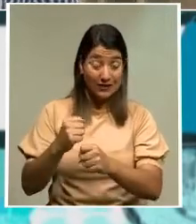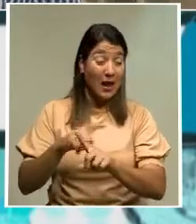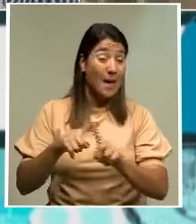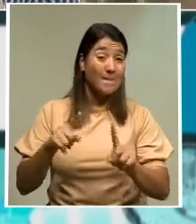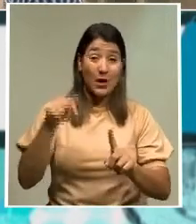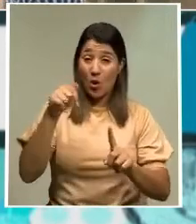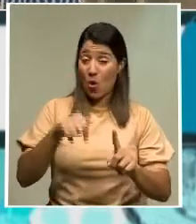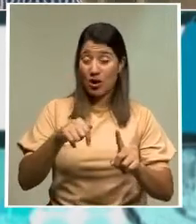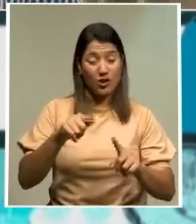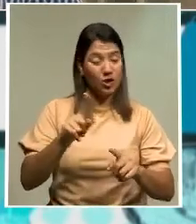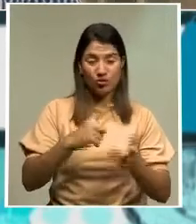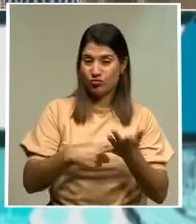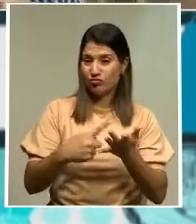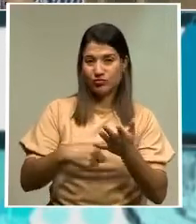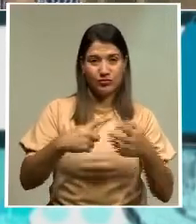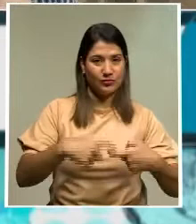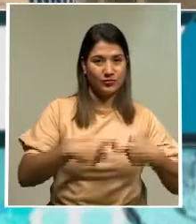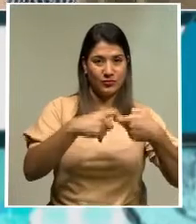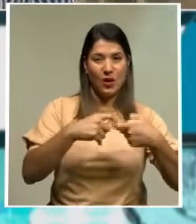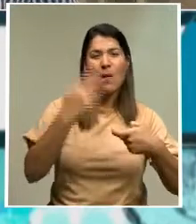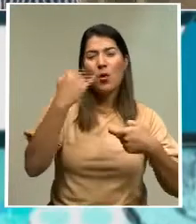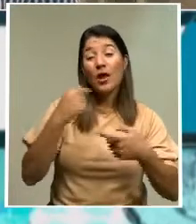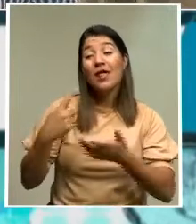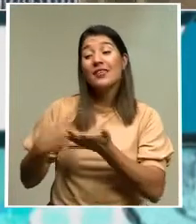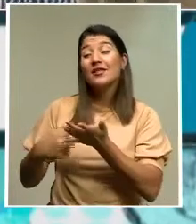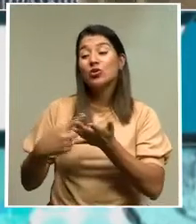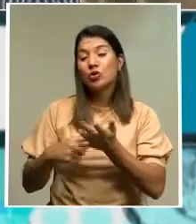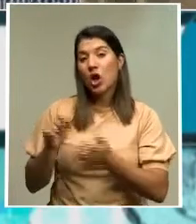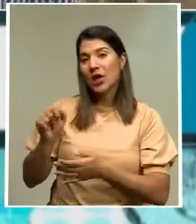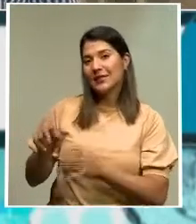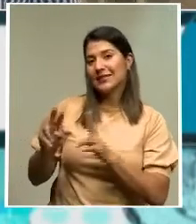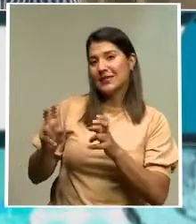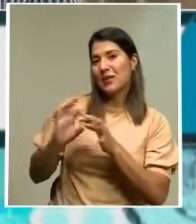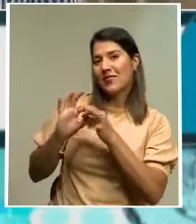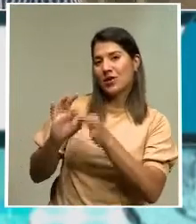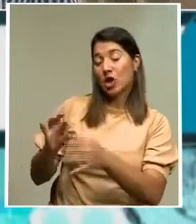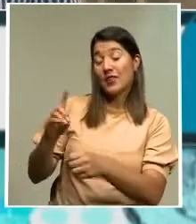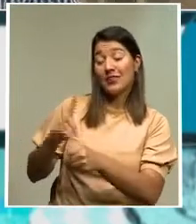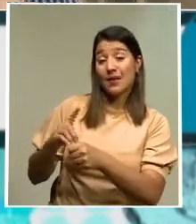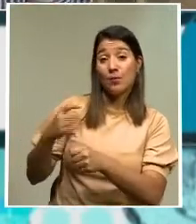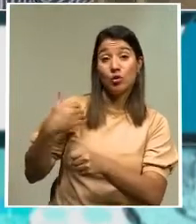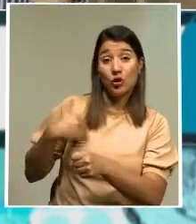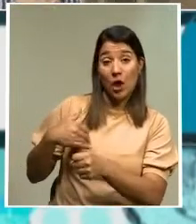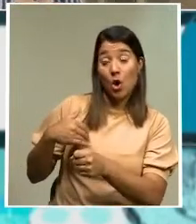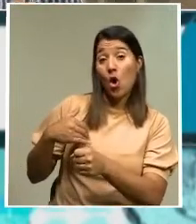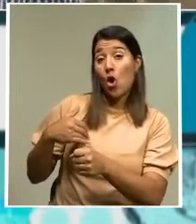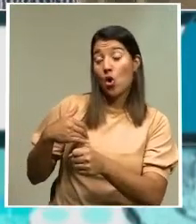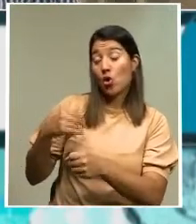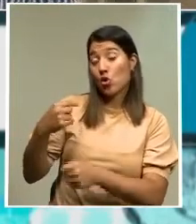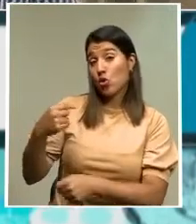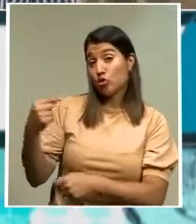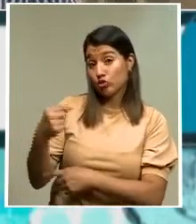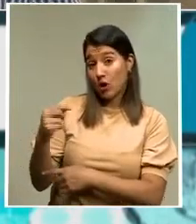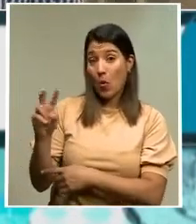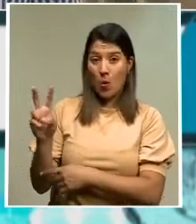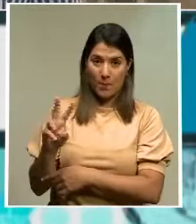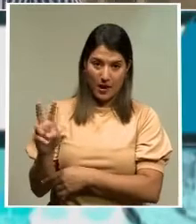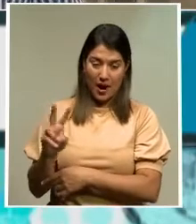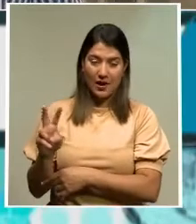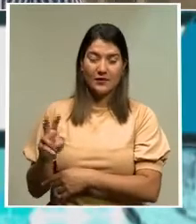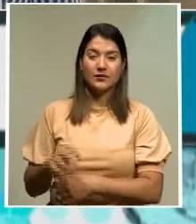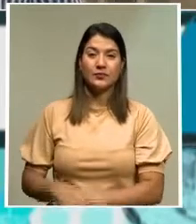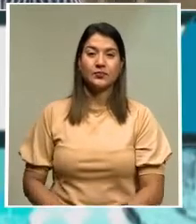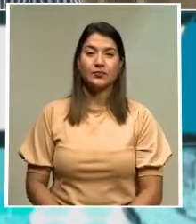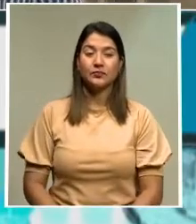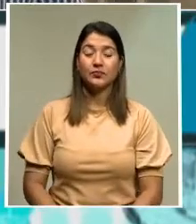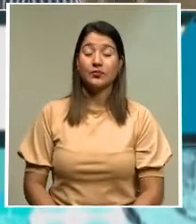prácticamente se discutió este tema entre muchos dimes y diretes, sobre todo, como usted lo dice, de temas políticos entre los liberacionistas y los miembros